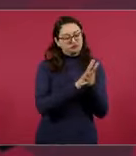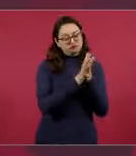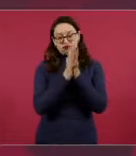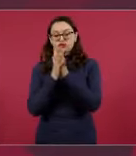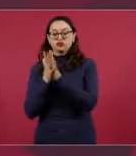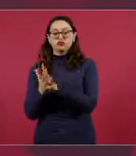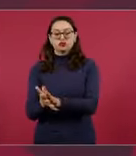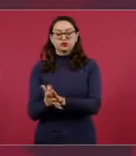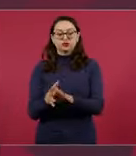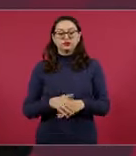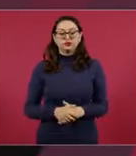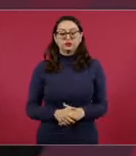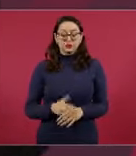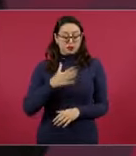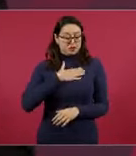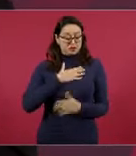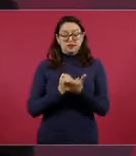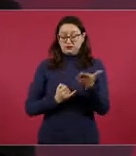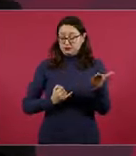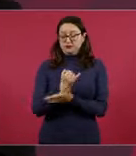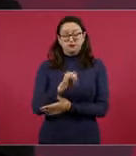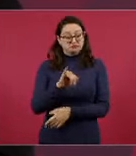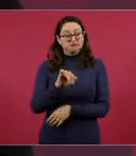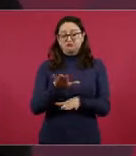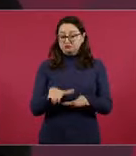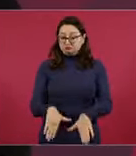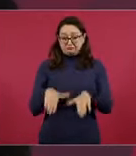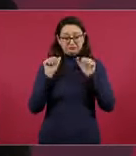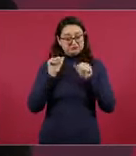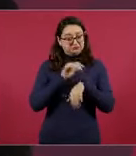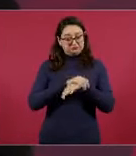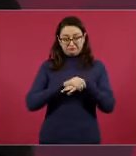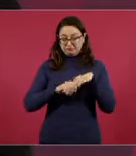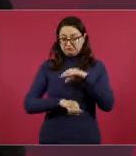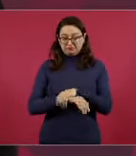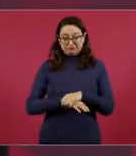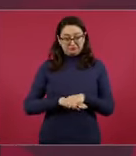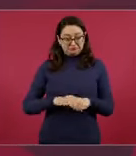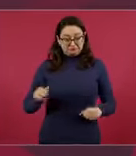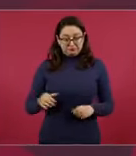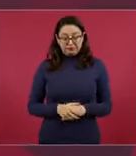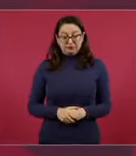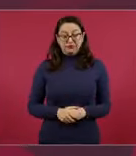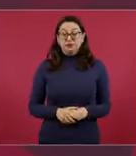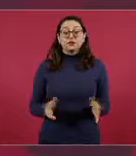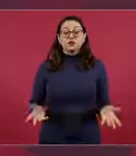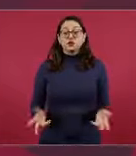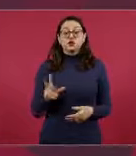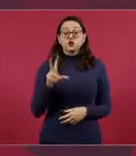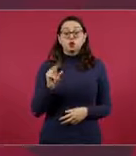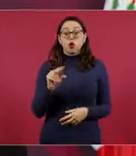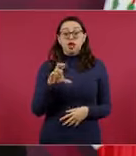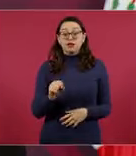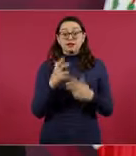Entonces, ya es una decisión que tomé. Y también aclarar que no es un rancho.